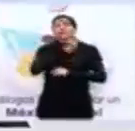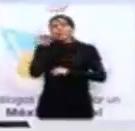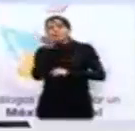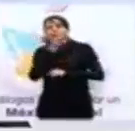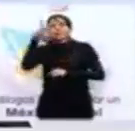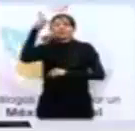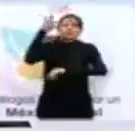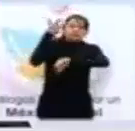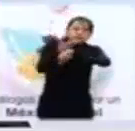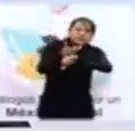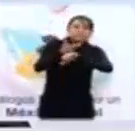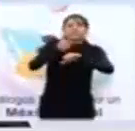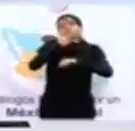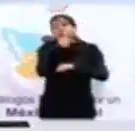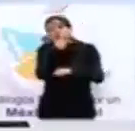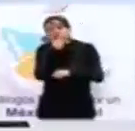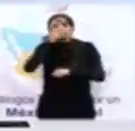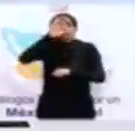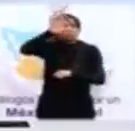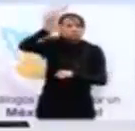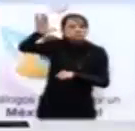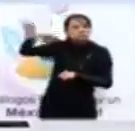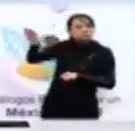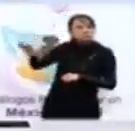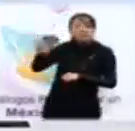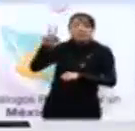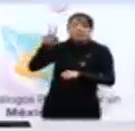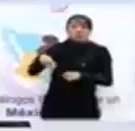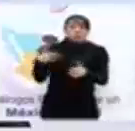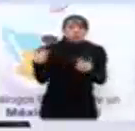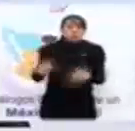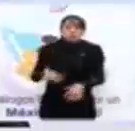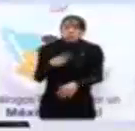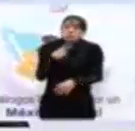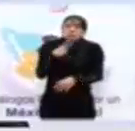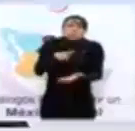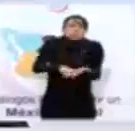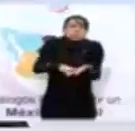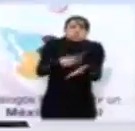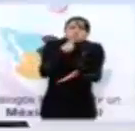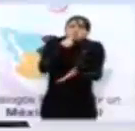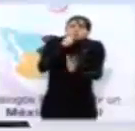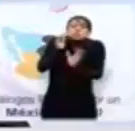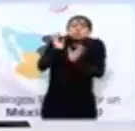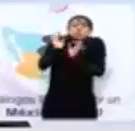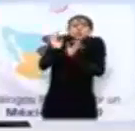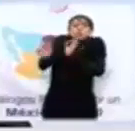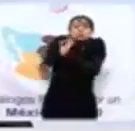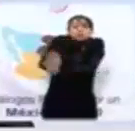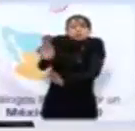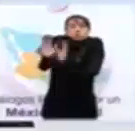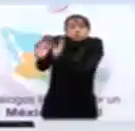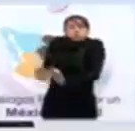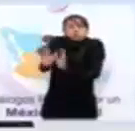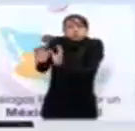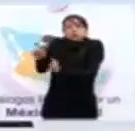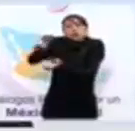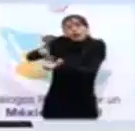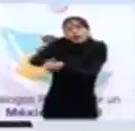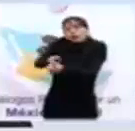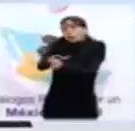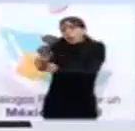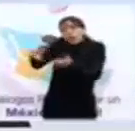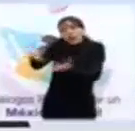Inglaterra, valoran mucho la producción nacional por razones estratégicas de soberanía nacional, y no son de razón productiva ni de